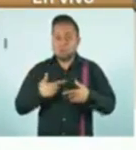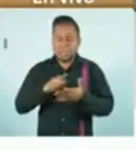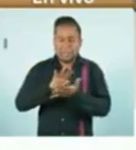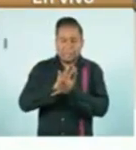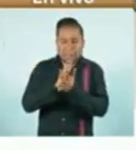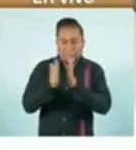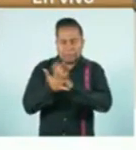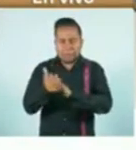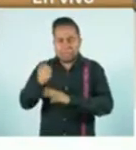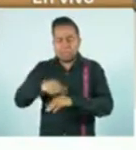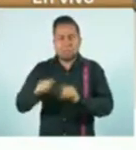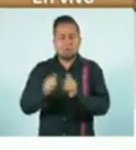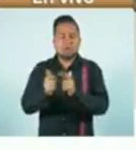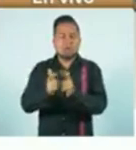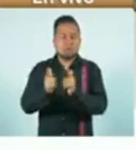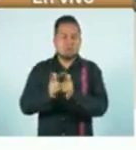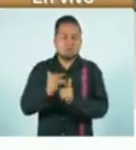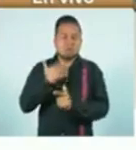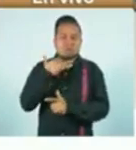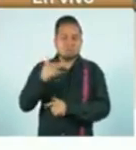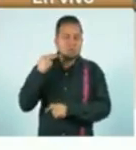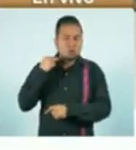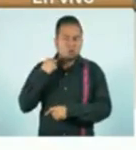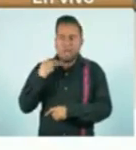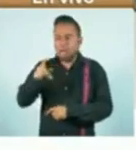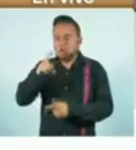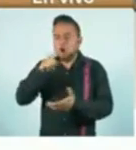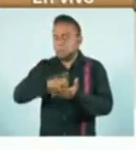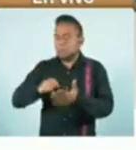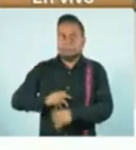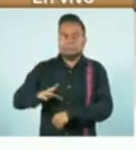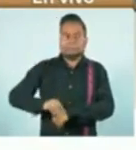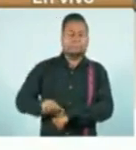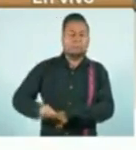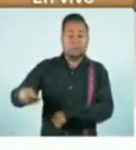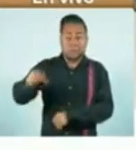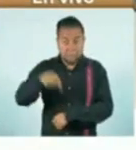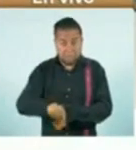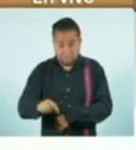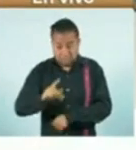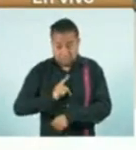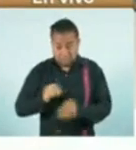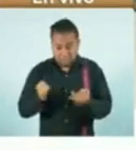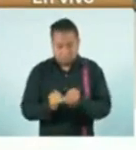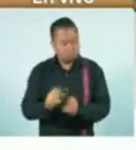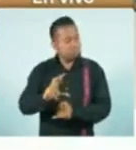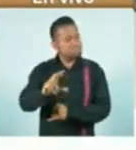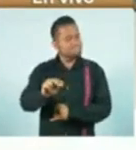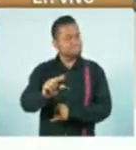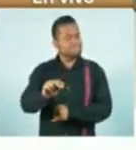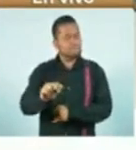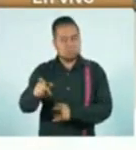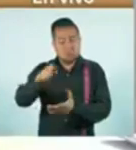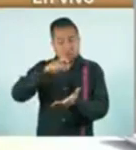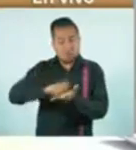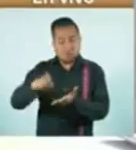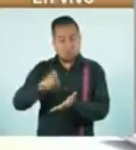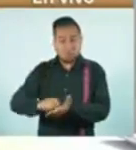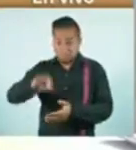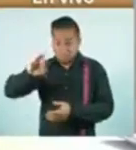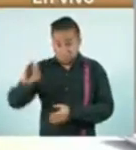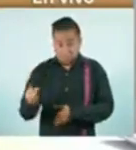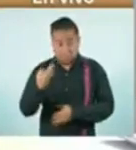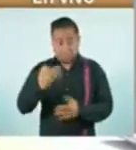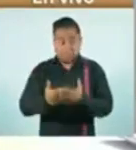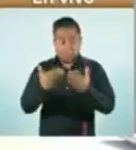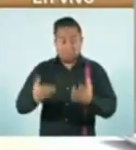los cárteles del despojo. Sí, cómpralo, te doy el permiso. Aquí no va a ocurrir eso. O sea, compraron zona federal y ahora